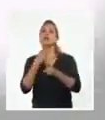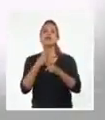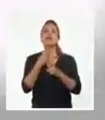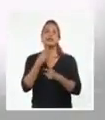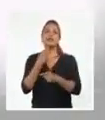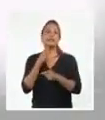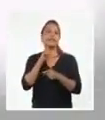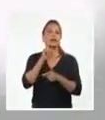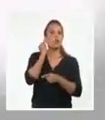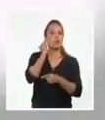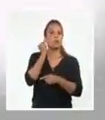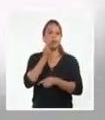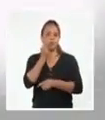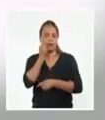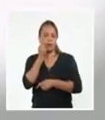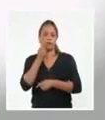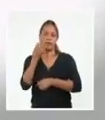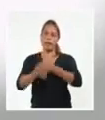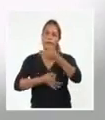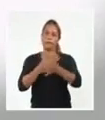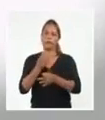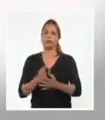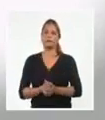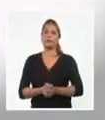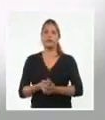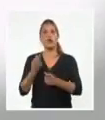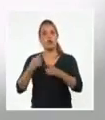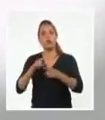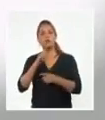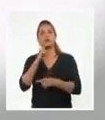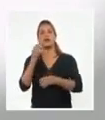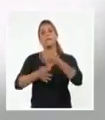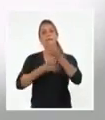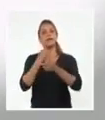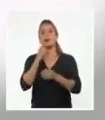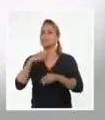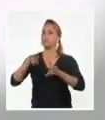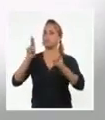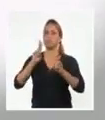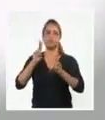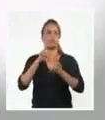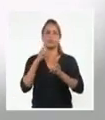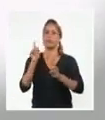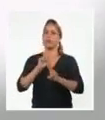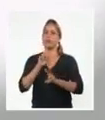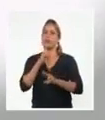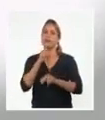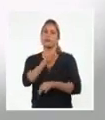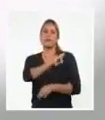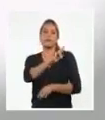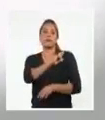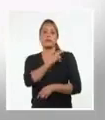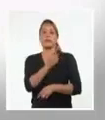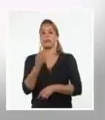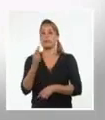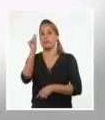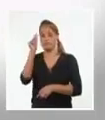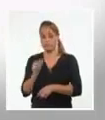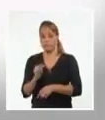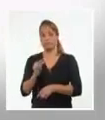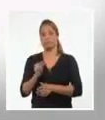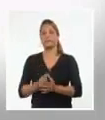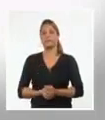otro lector afirma que no se debe aprobar porque está en desacuerdo con la responsabilidad para y notar un concepto que sustituye